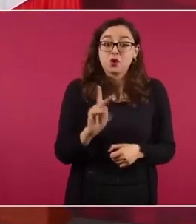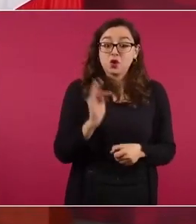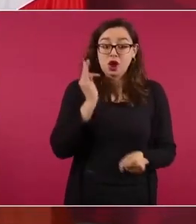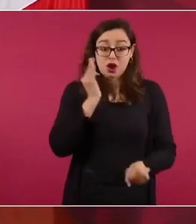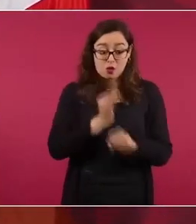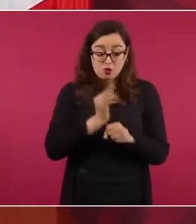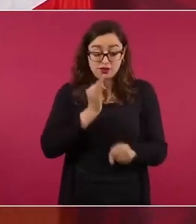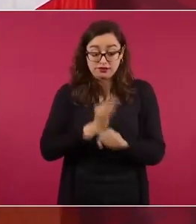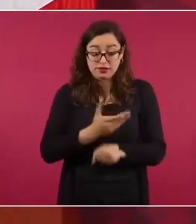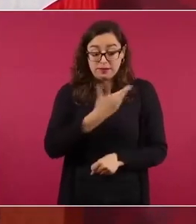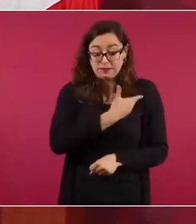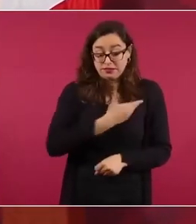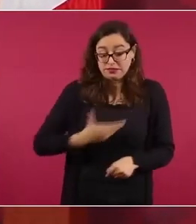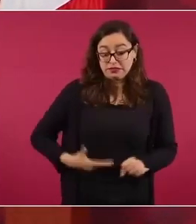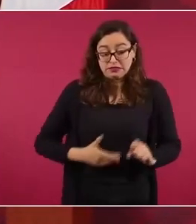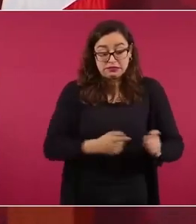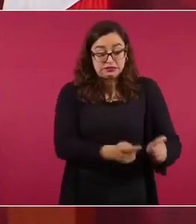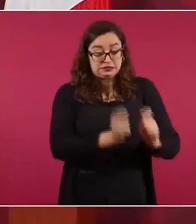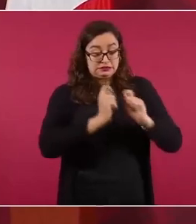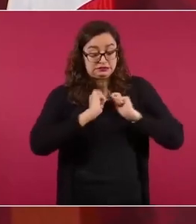responsabilidad